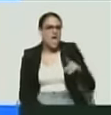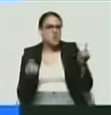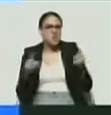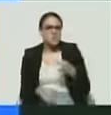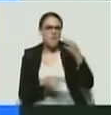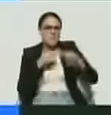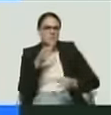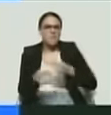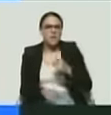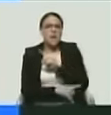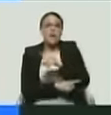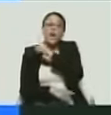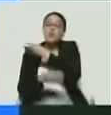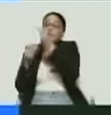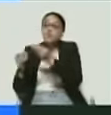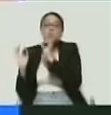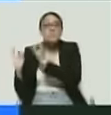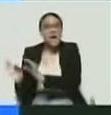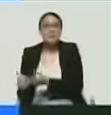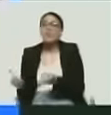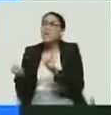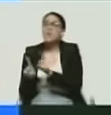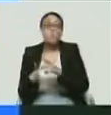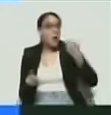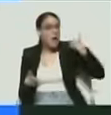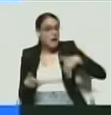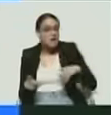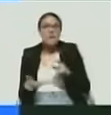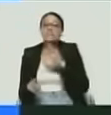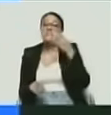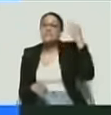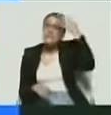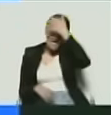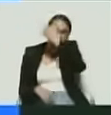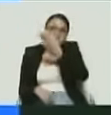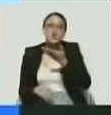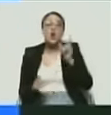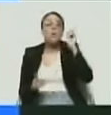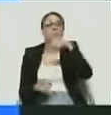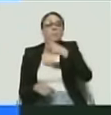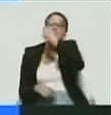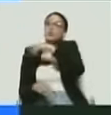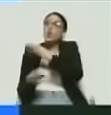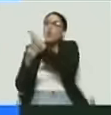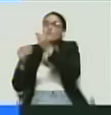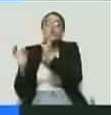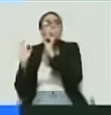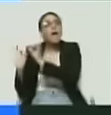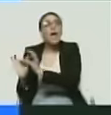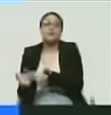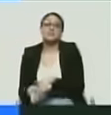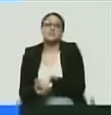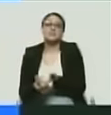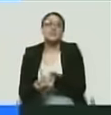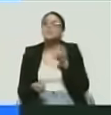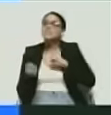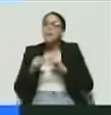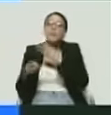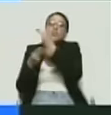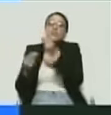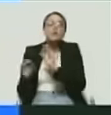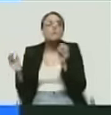extremistas. Así es Milei, así es Trump, así es Abascal en España. Así son los extremistas. Al